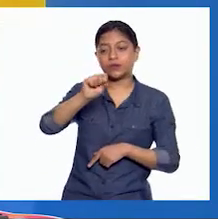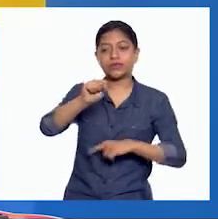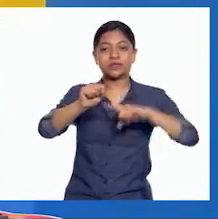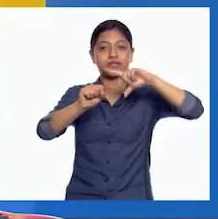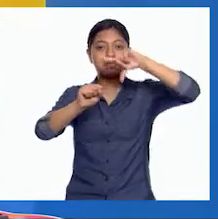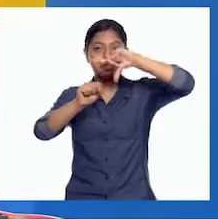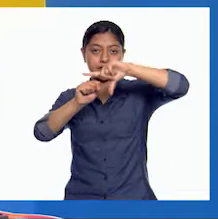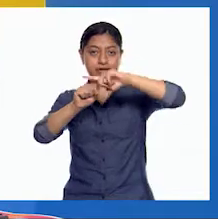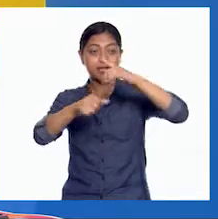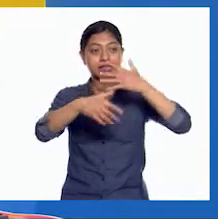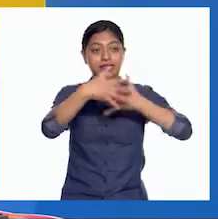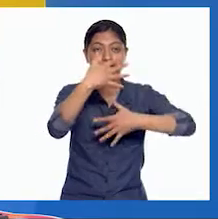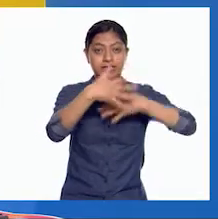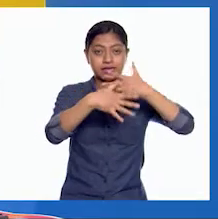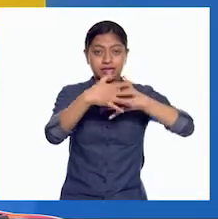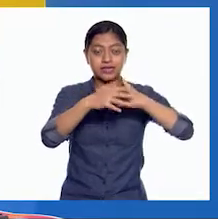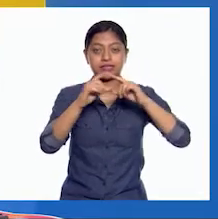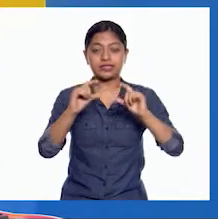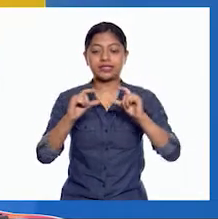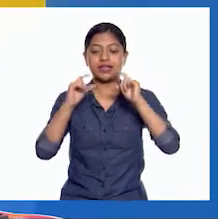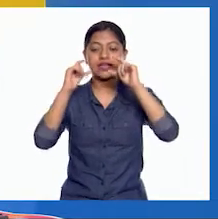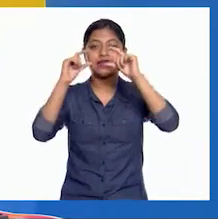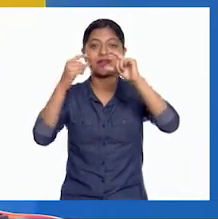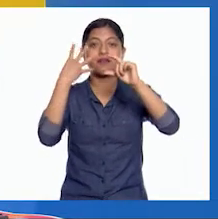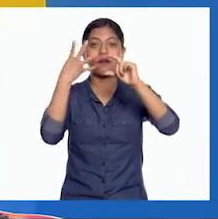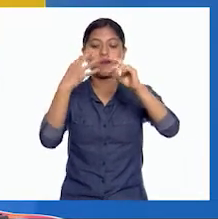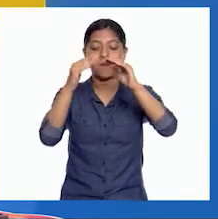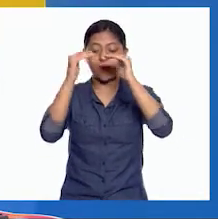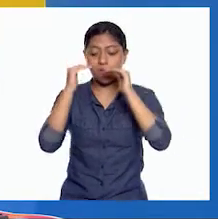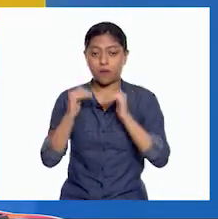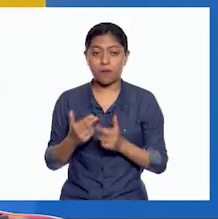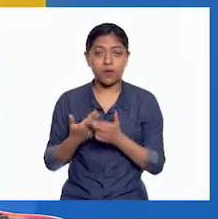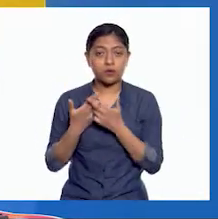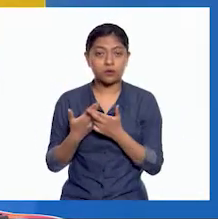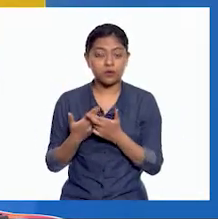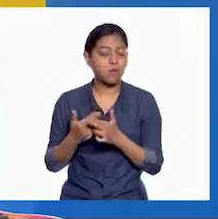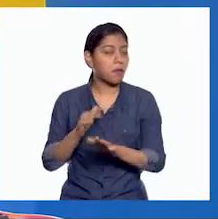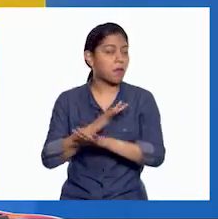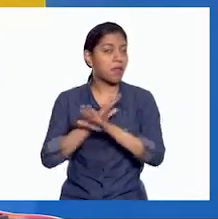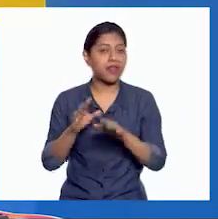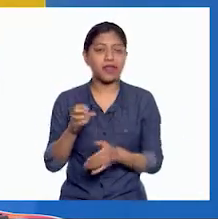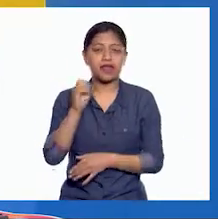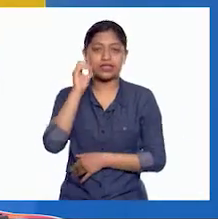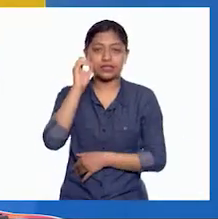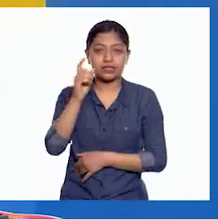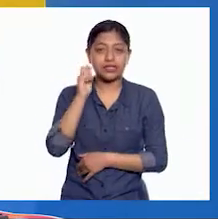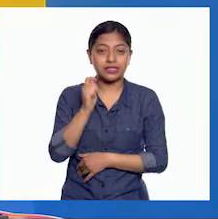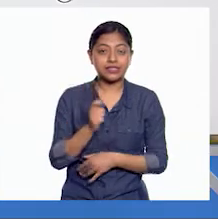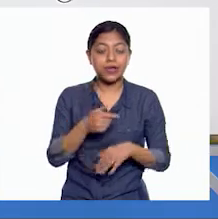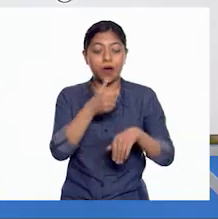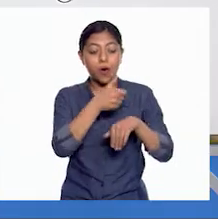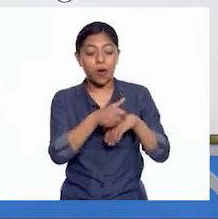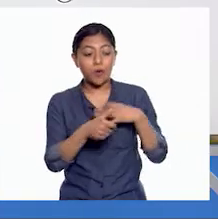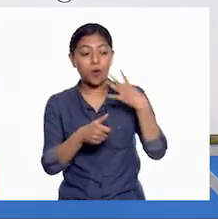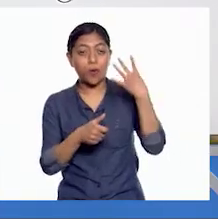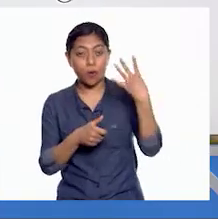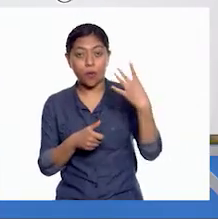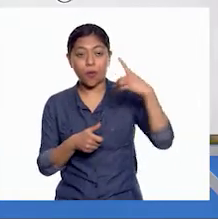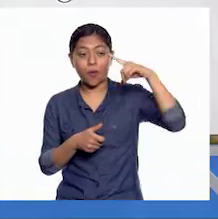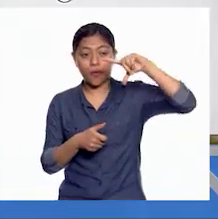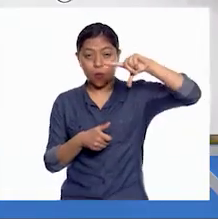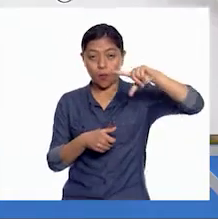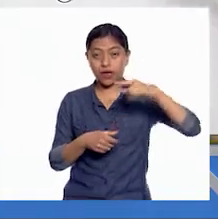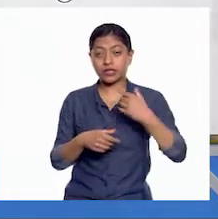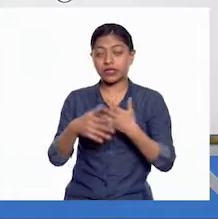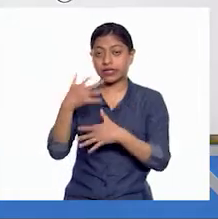60 entre 15, nos da 4 y pues no hay residuo. Por lo tanto, 4 y 15 también son divisores de 60.